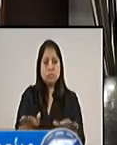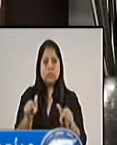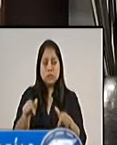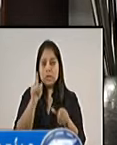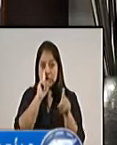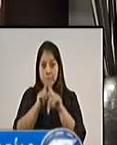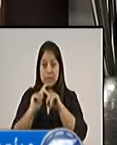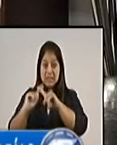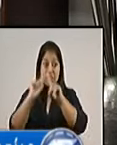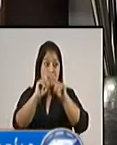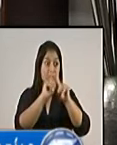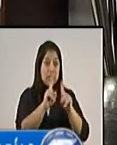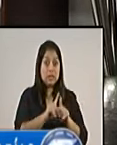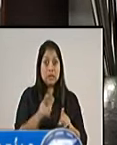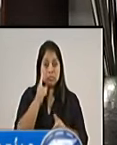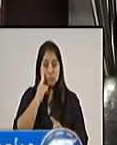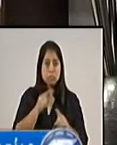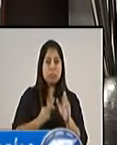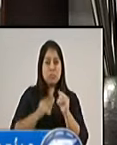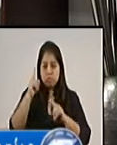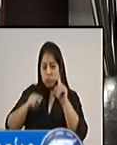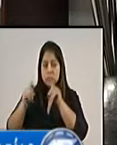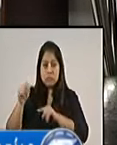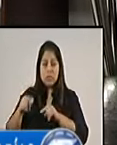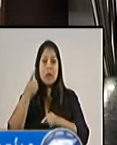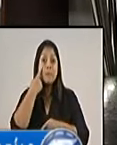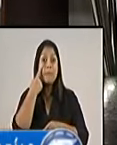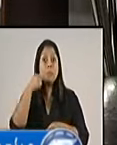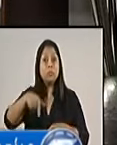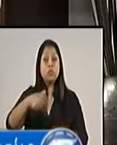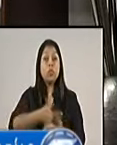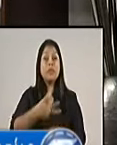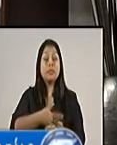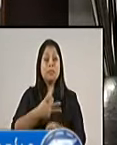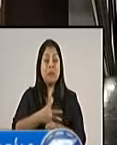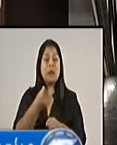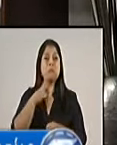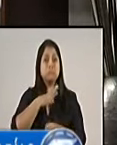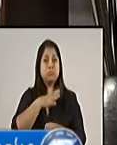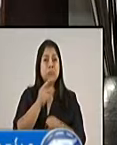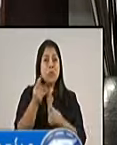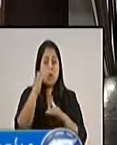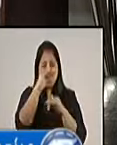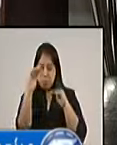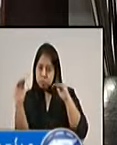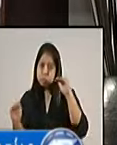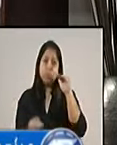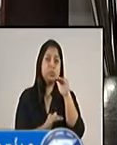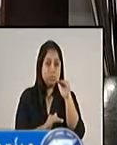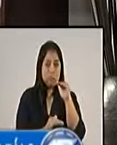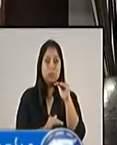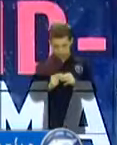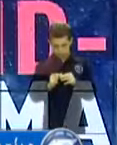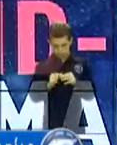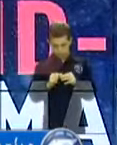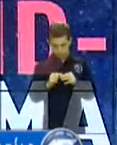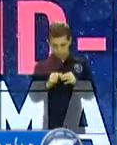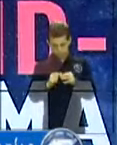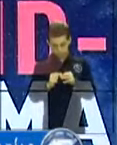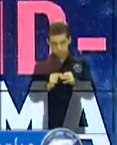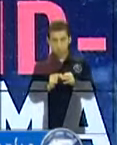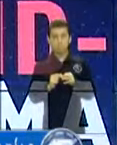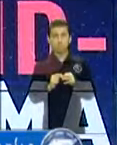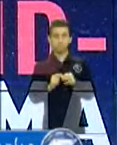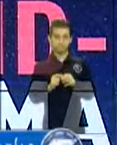distintos índices, vamos a ver que nosotros como país hemos logrado mantenernos por debajo de la media del mundo.